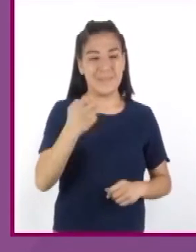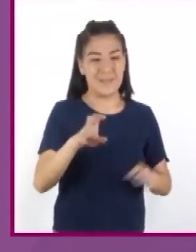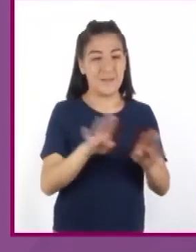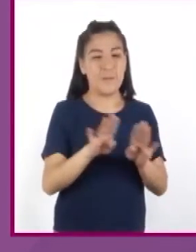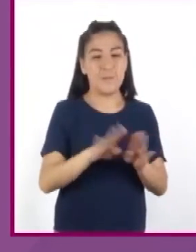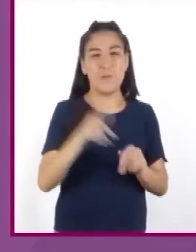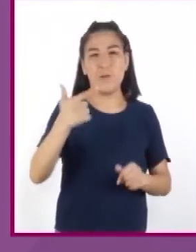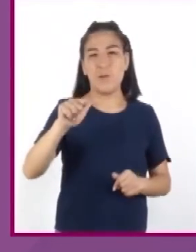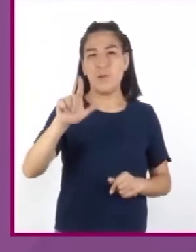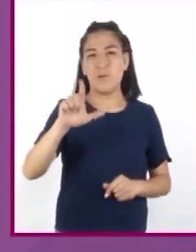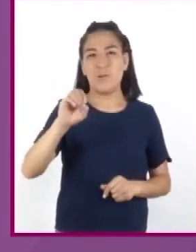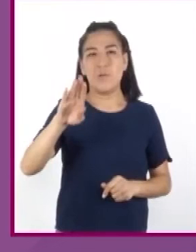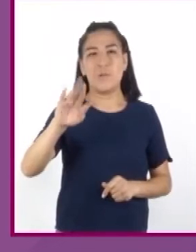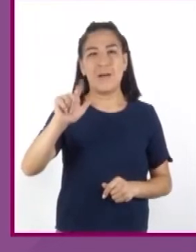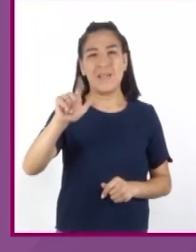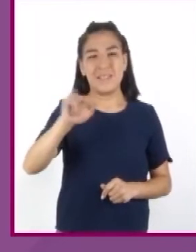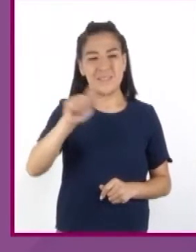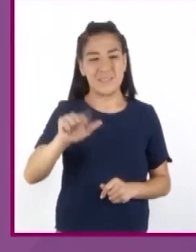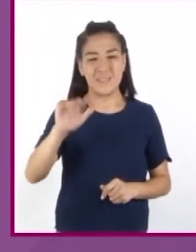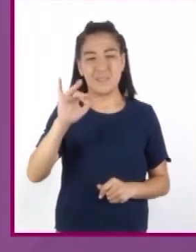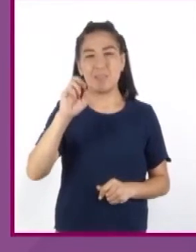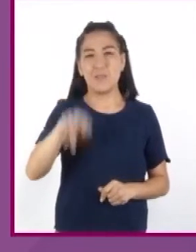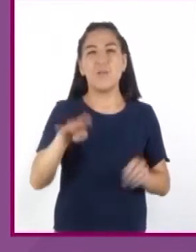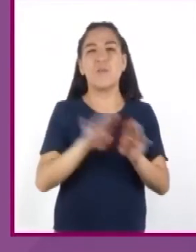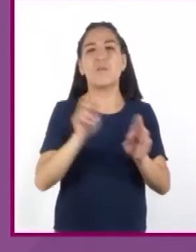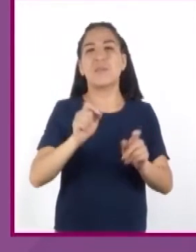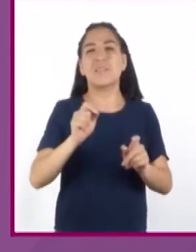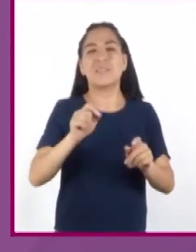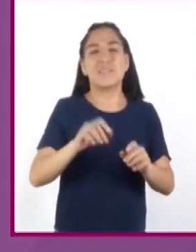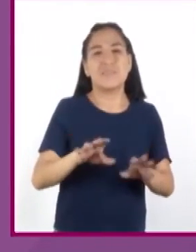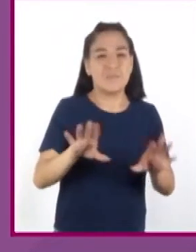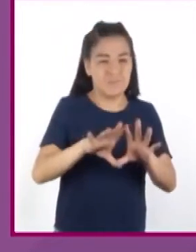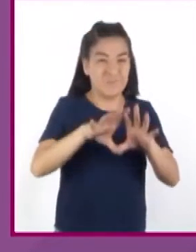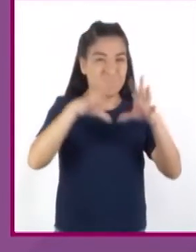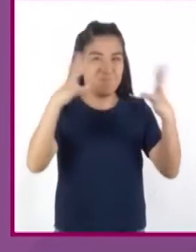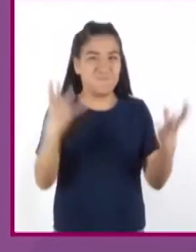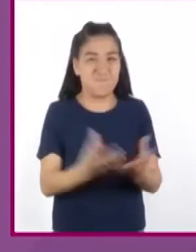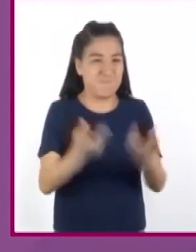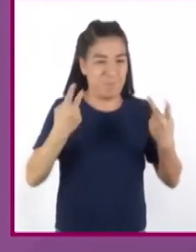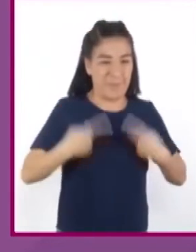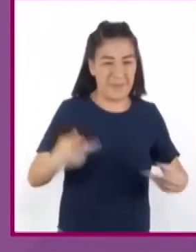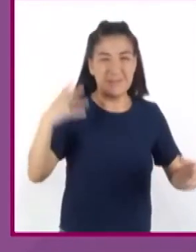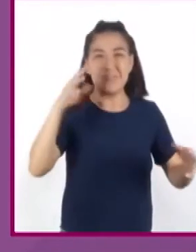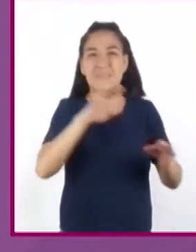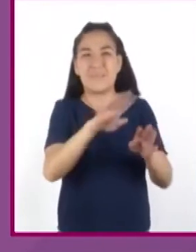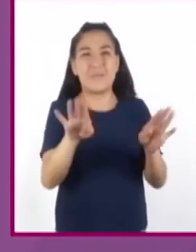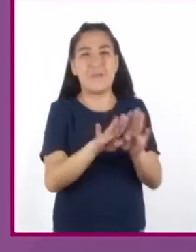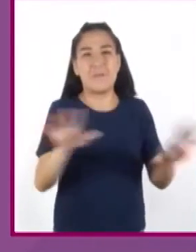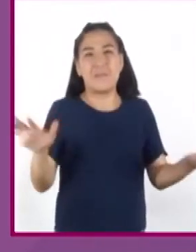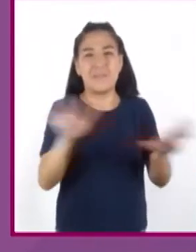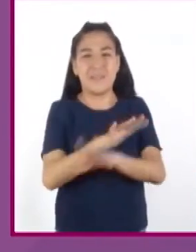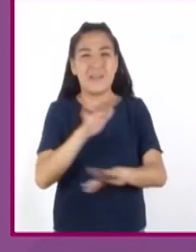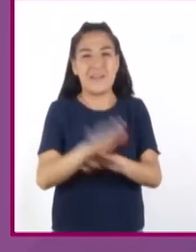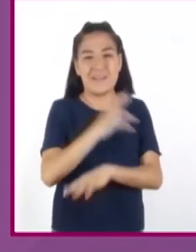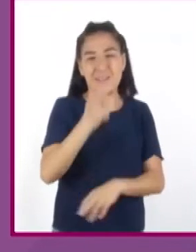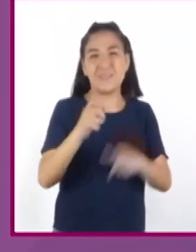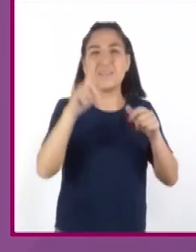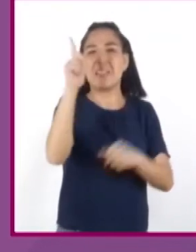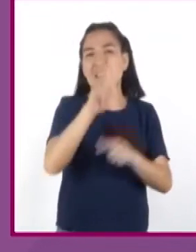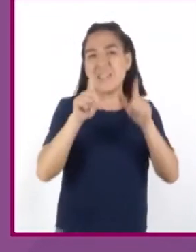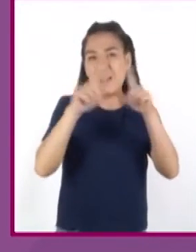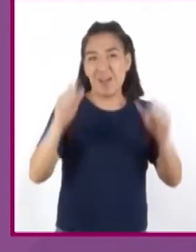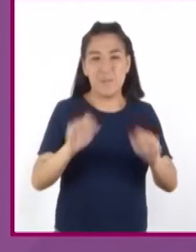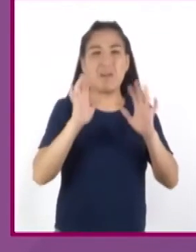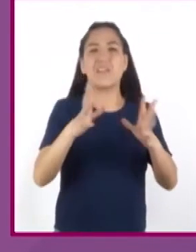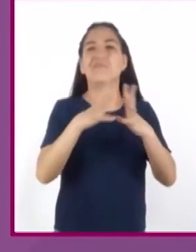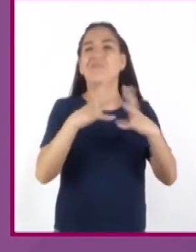globalización es un hecho de gran impacto. Uno de los efectos que desafortunadamente trae consigo es la desaparición de las lenguas que tienen muy poca